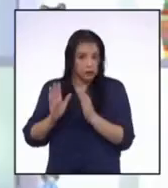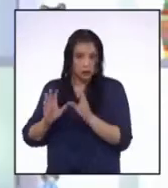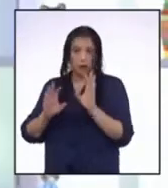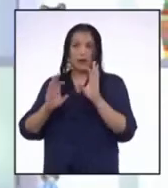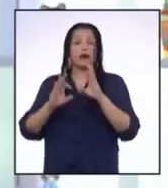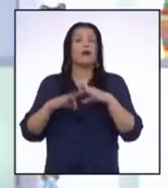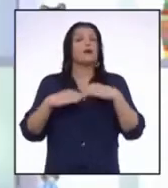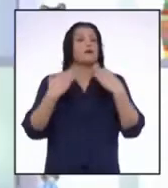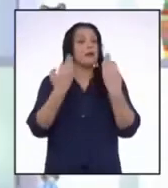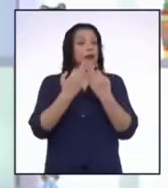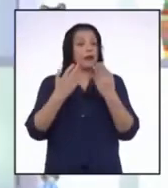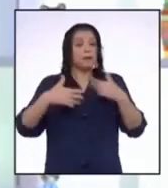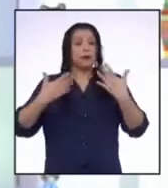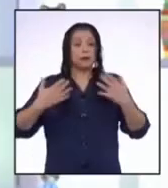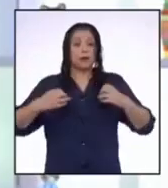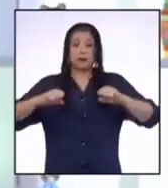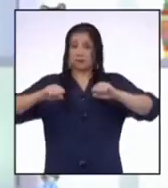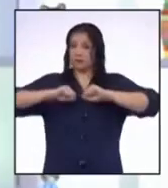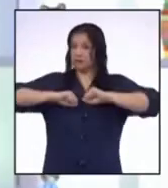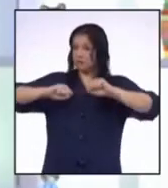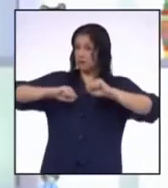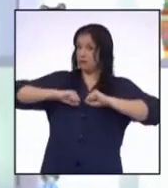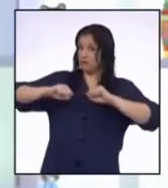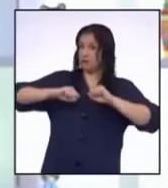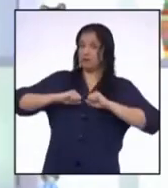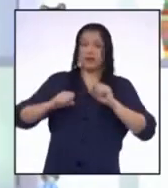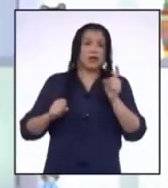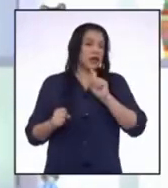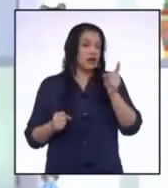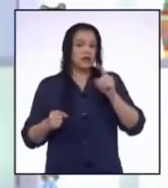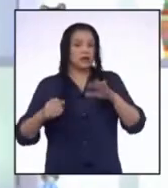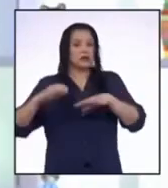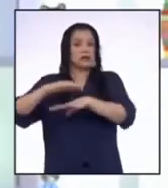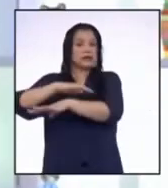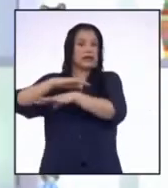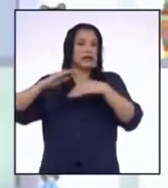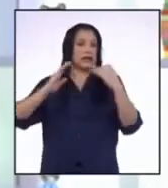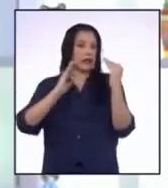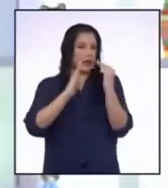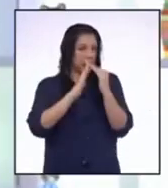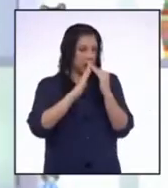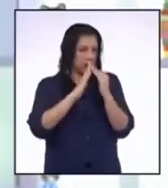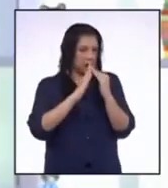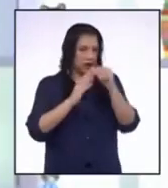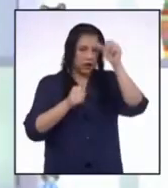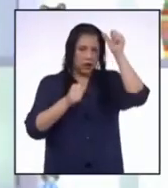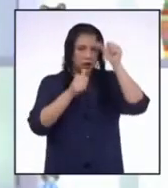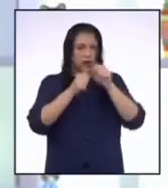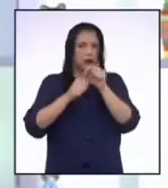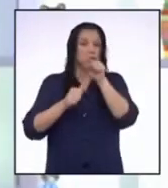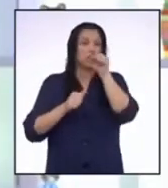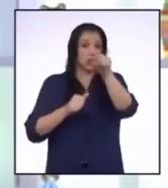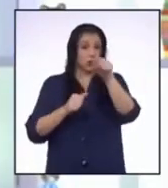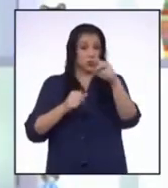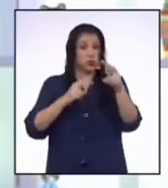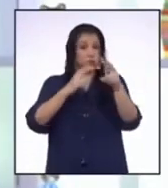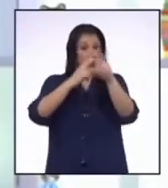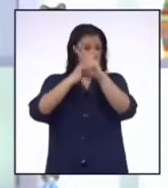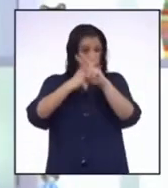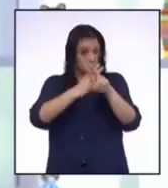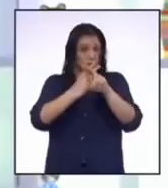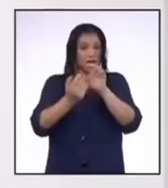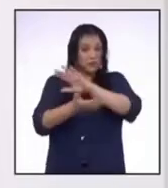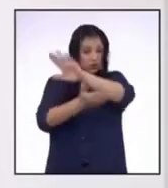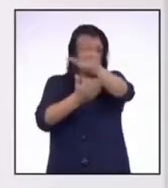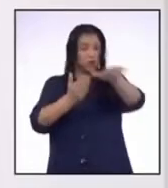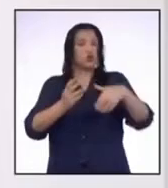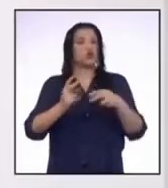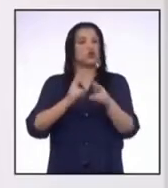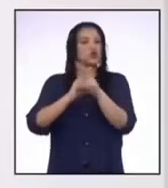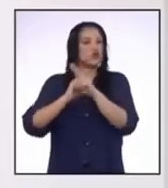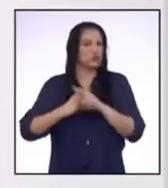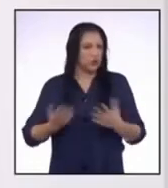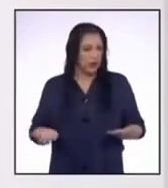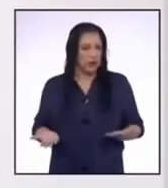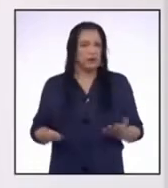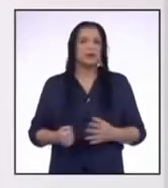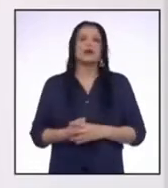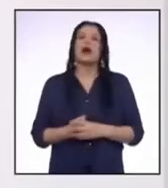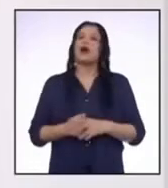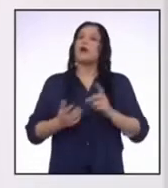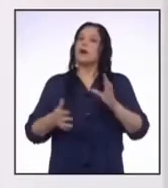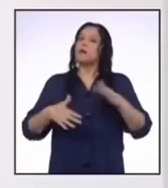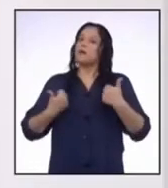familia para hacer actividades físicas sin tener que salir de casa. Recuerda, te cuidas tú y nos cuidamos todos. Pues bien,